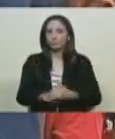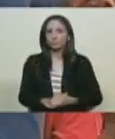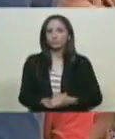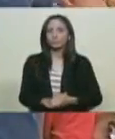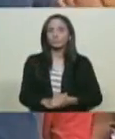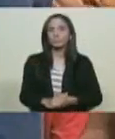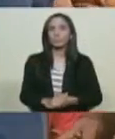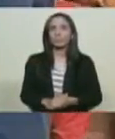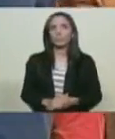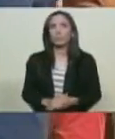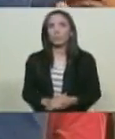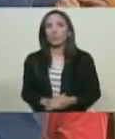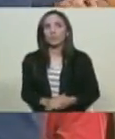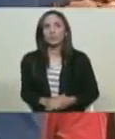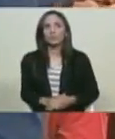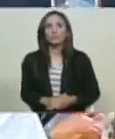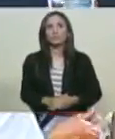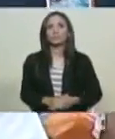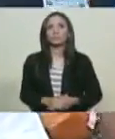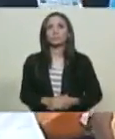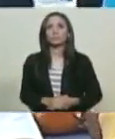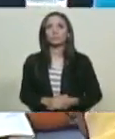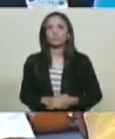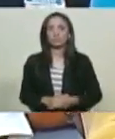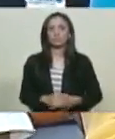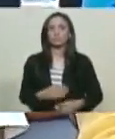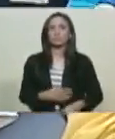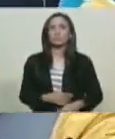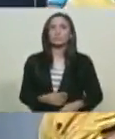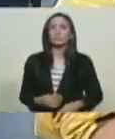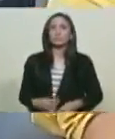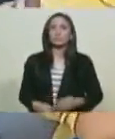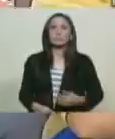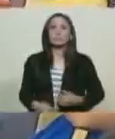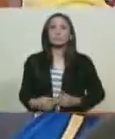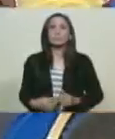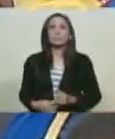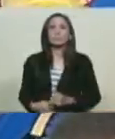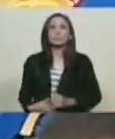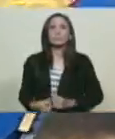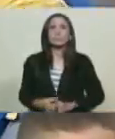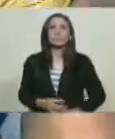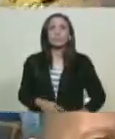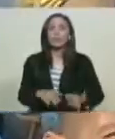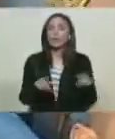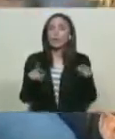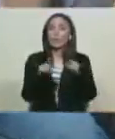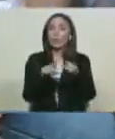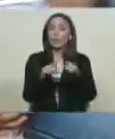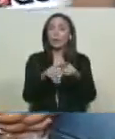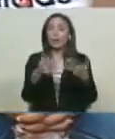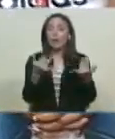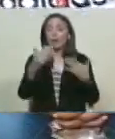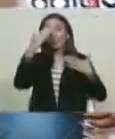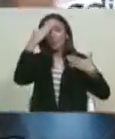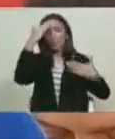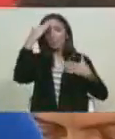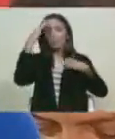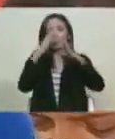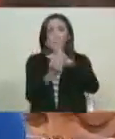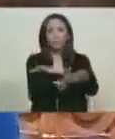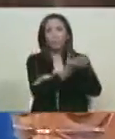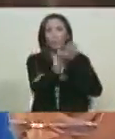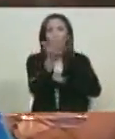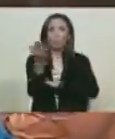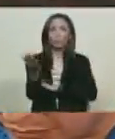instaurando el socialismo venezolano. Así es. Bueno, entonces, camarada, un saludo para todos